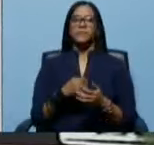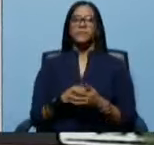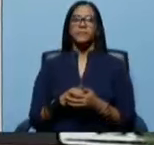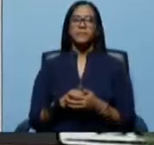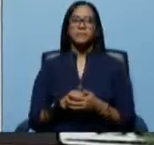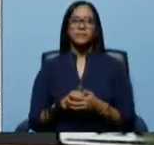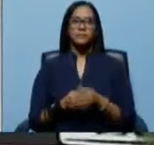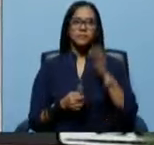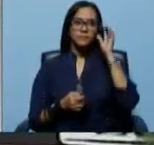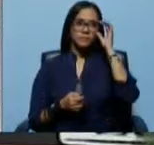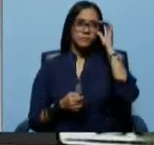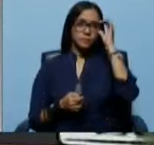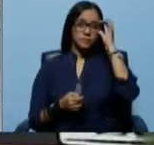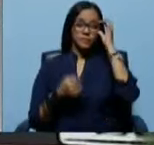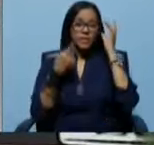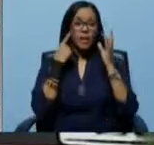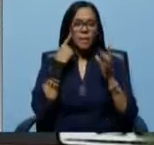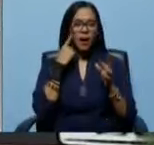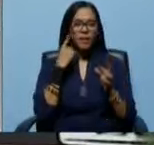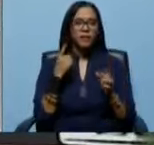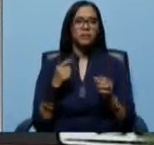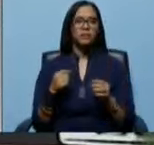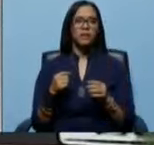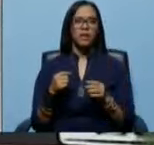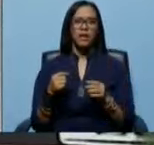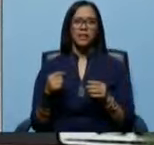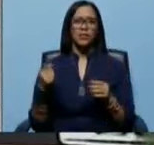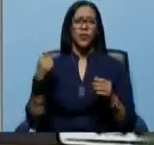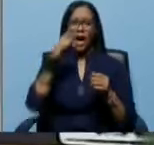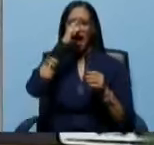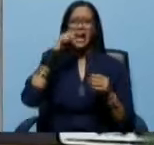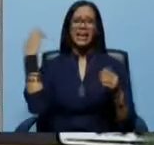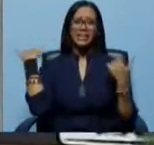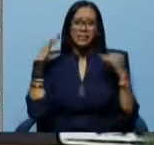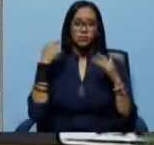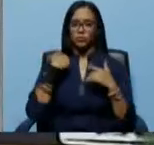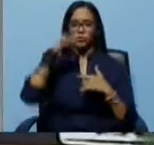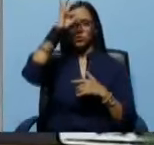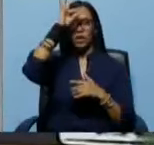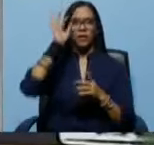Vamos a ver. Ahora, me dicen que eso es desde hace tiempo ahí, yo no sabía, ¿vale?